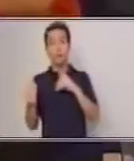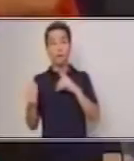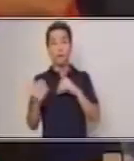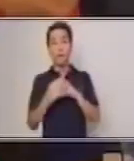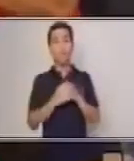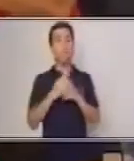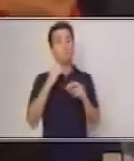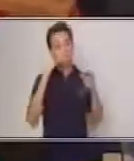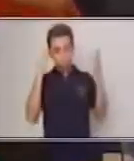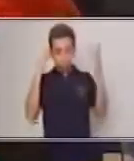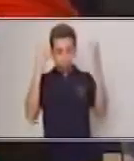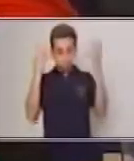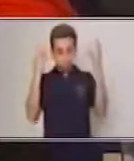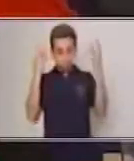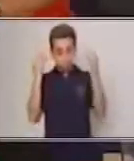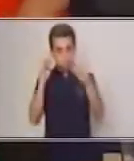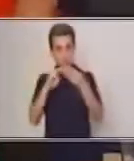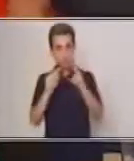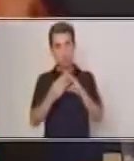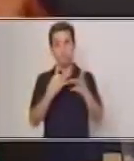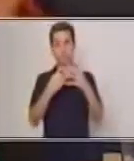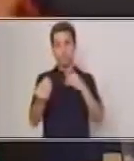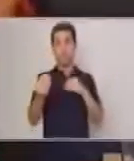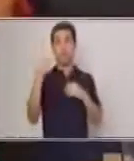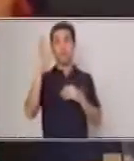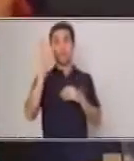Vamos a ver, habilidades matemáticas, claro, 4.